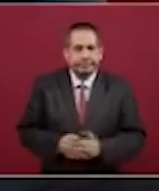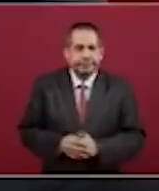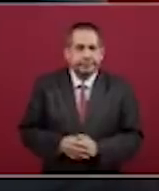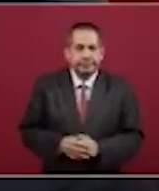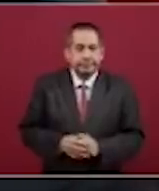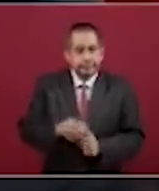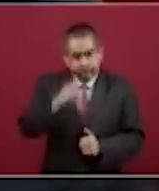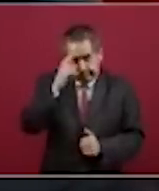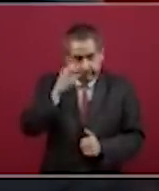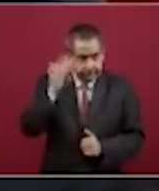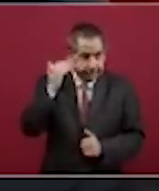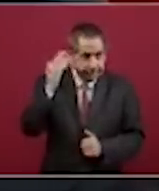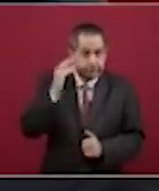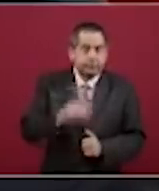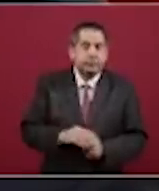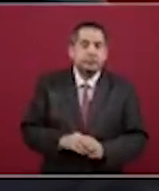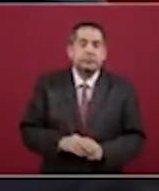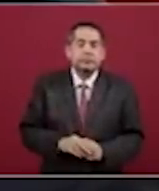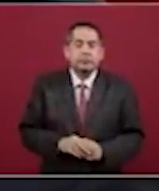hubo